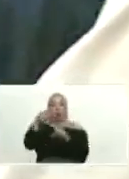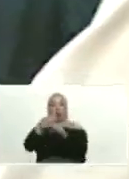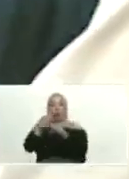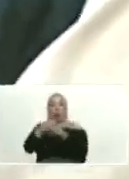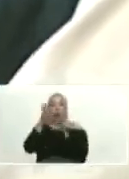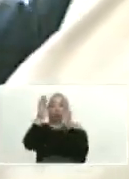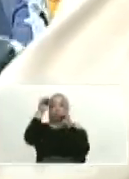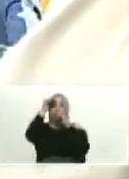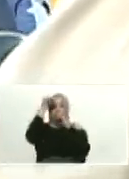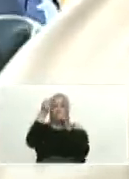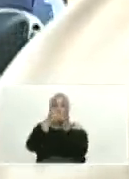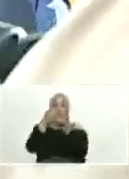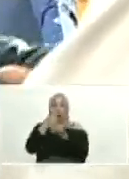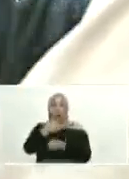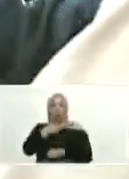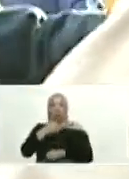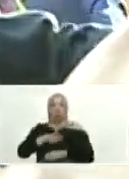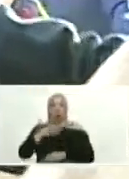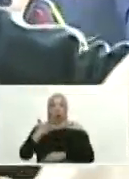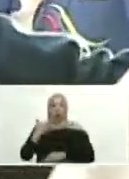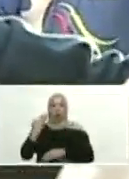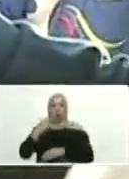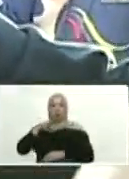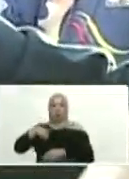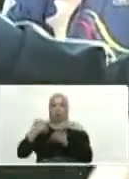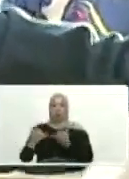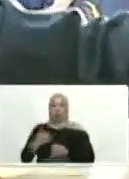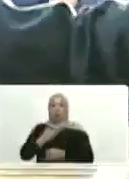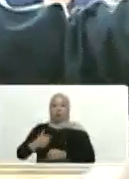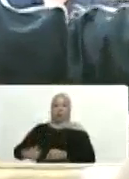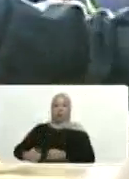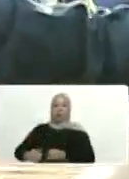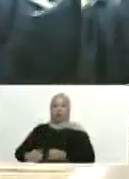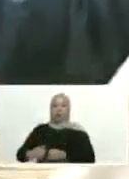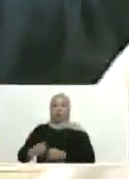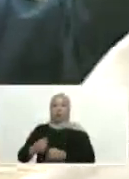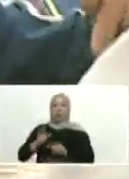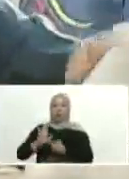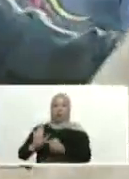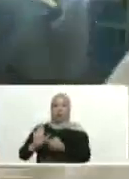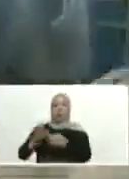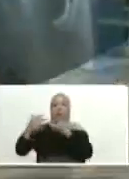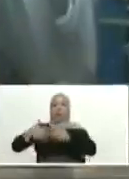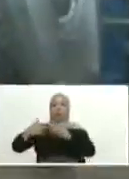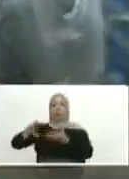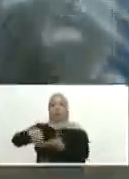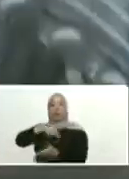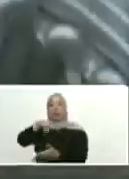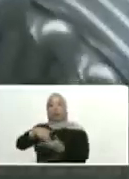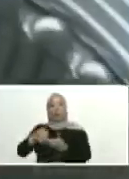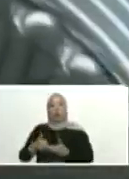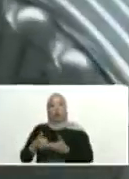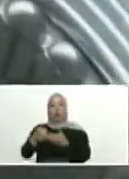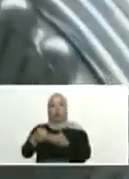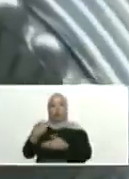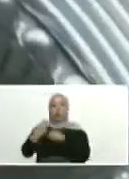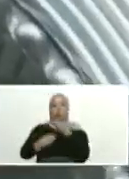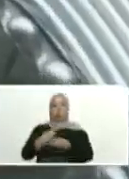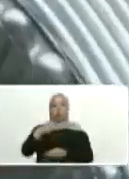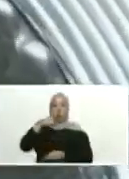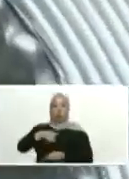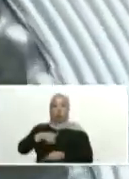es posible que la producción siga adelante y no se detenga señor presidente este es una empresa nacional servimos que nos hace